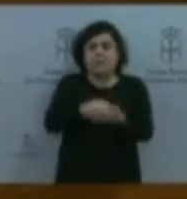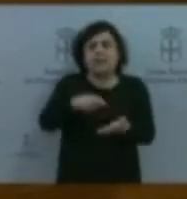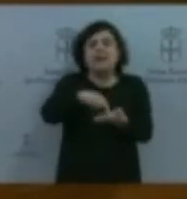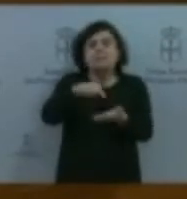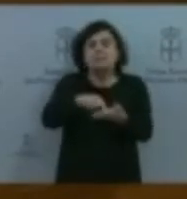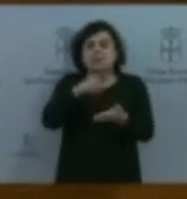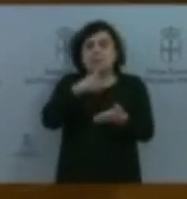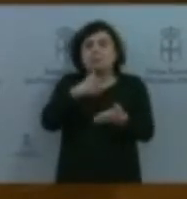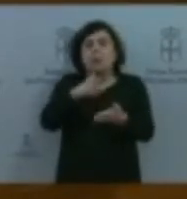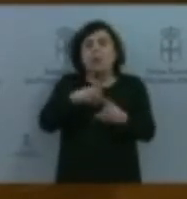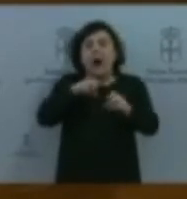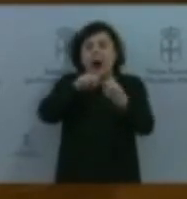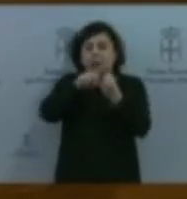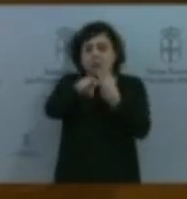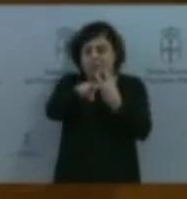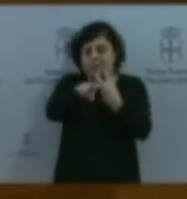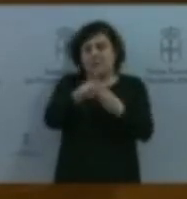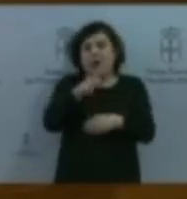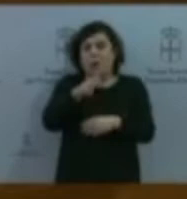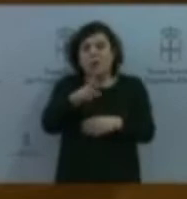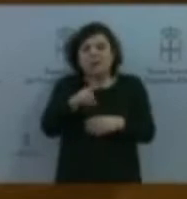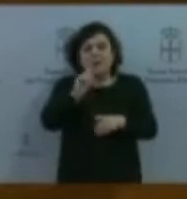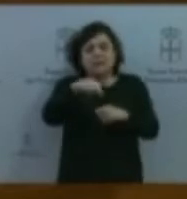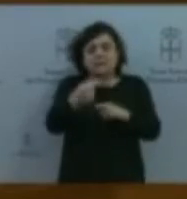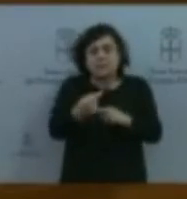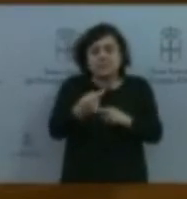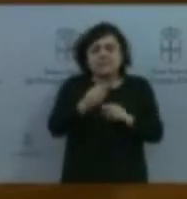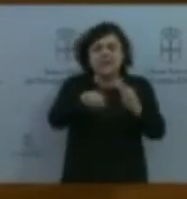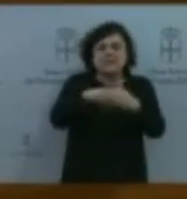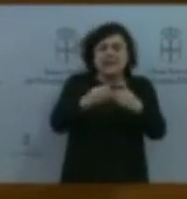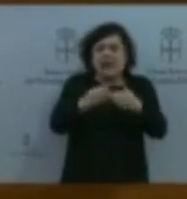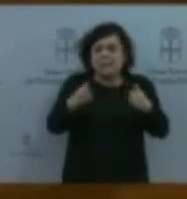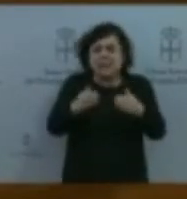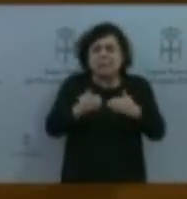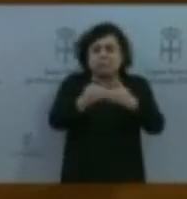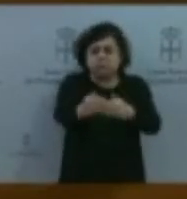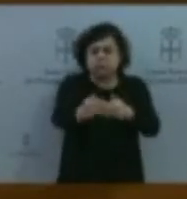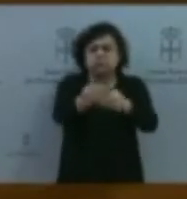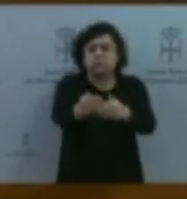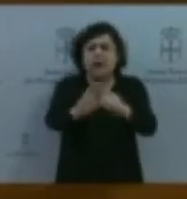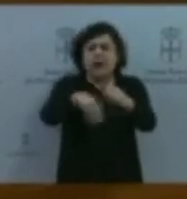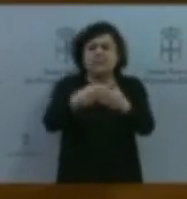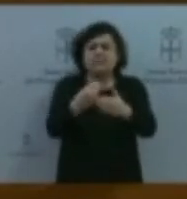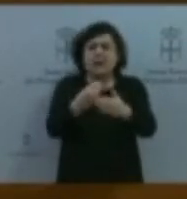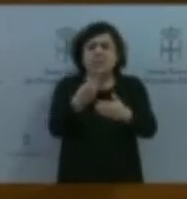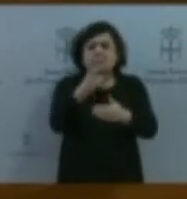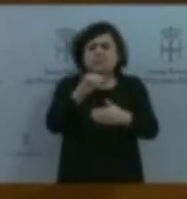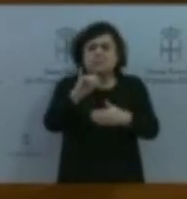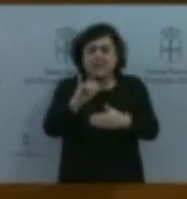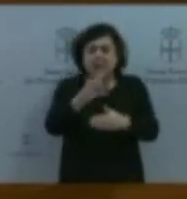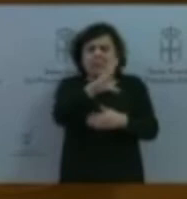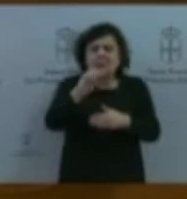del 2030, del 2021 al 2050 a cambio de construcciones de obras en otras comunidades autónomas. Esa